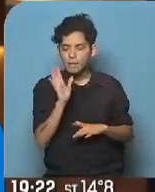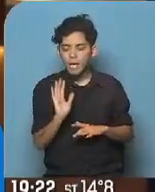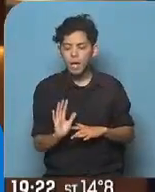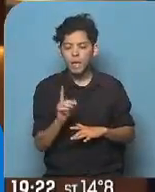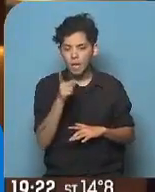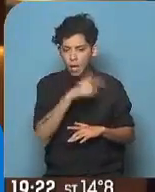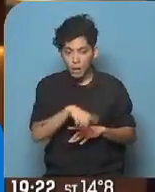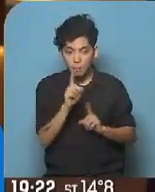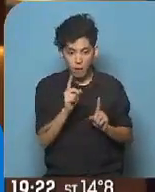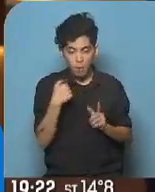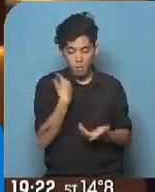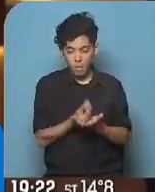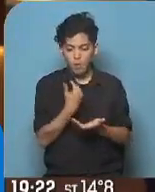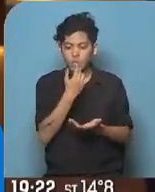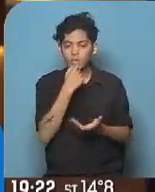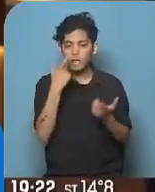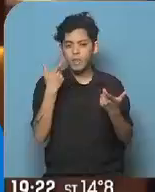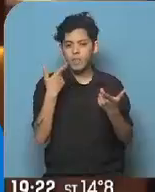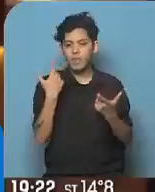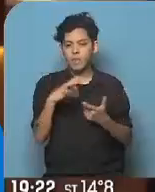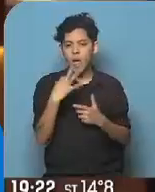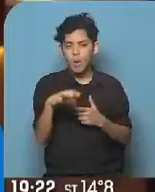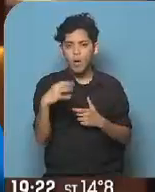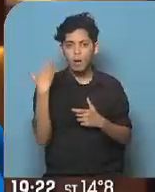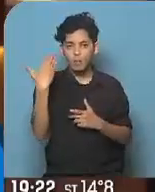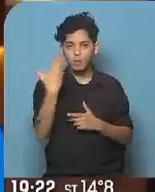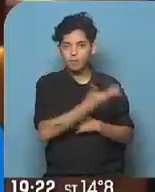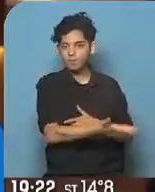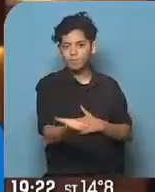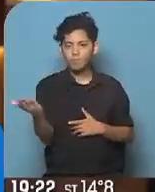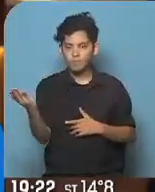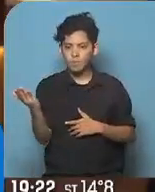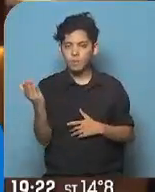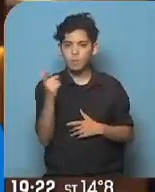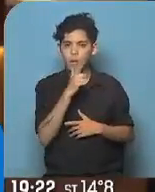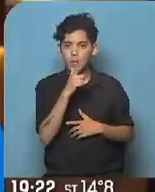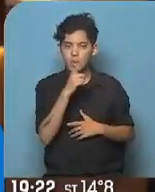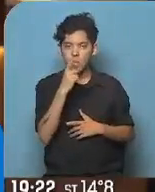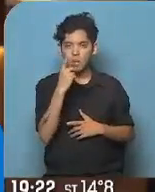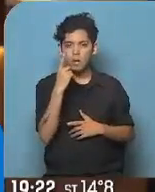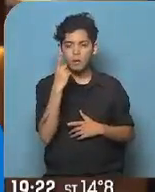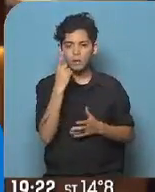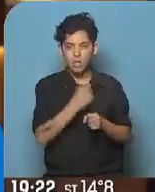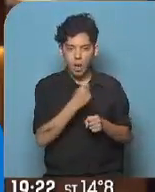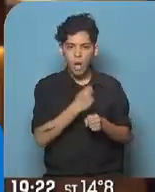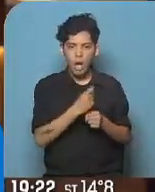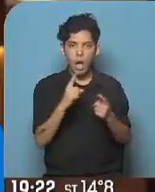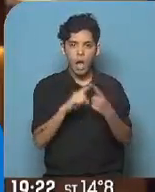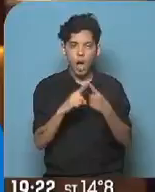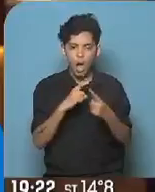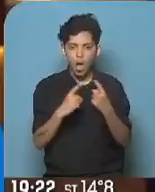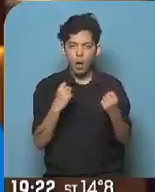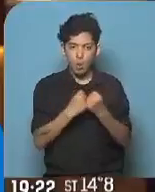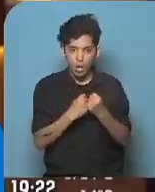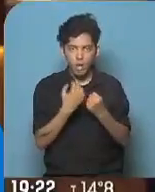son gestos que no sé si se tienen que hacer por en un conferencia me parece que es un gesto o sea que trabajar los acuerdos es algo que